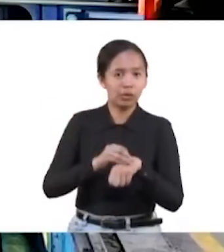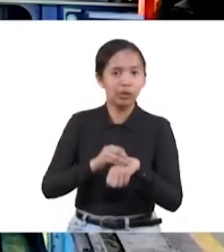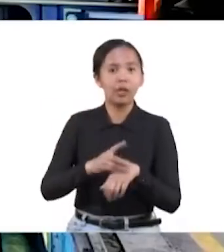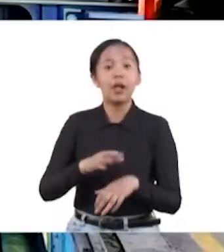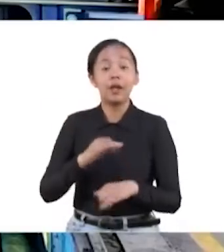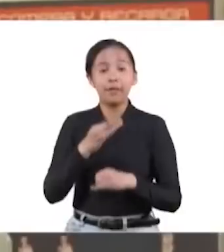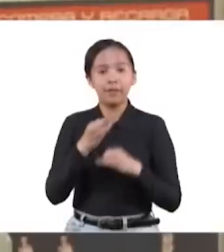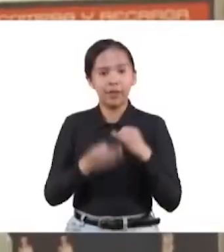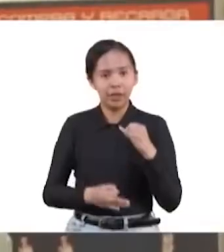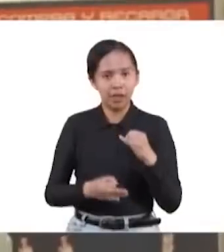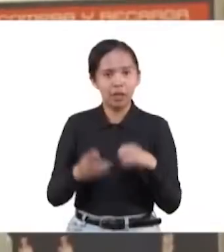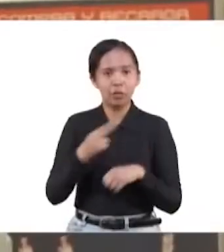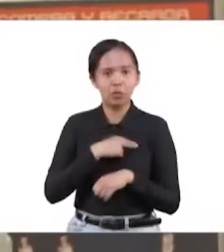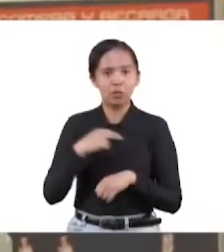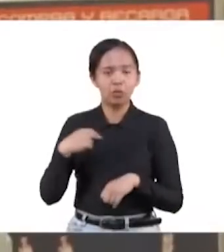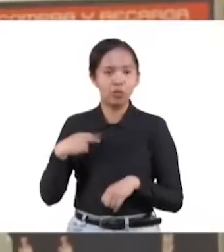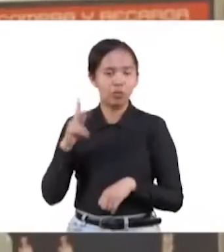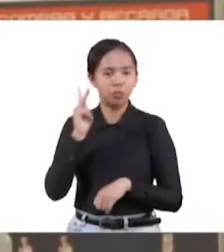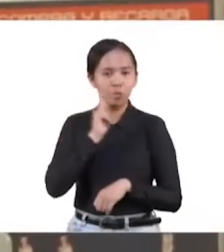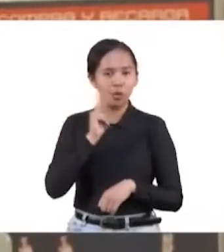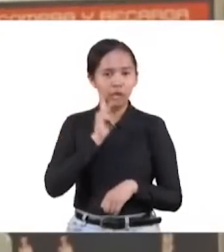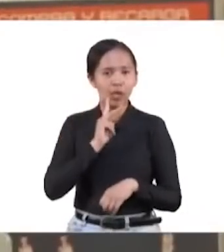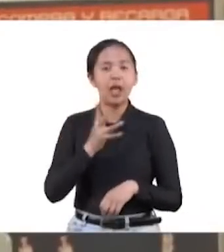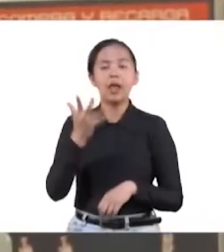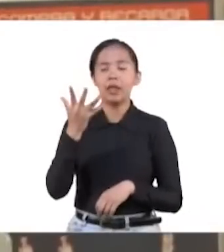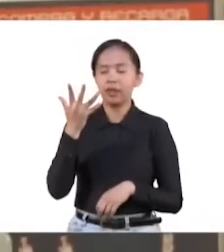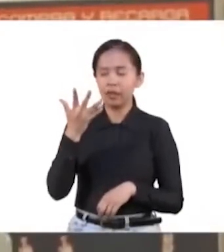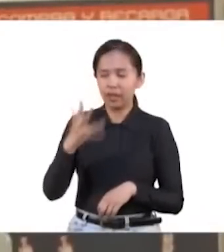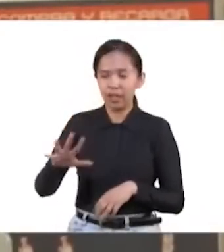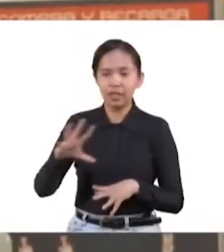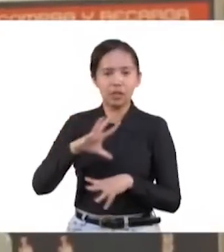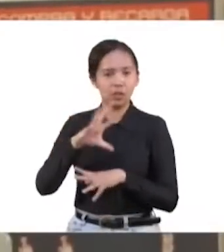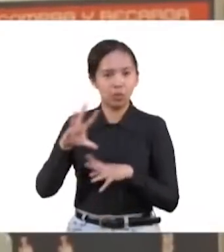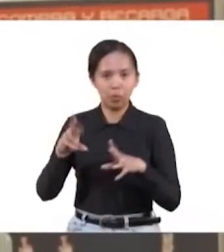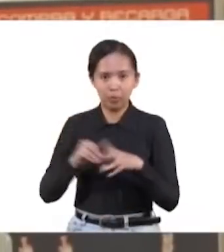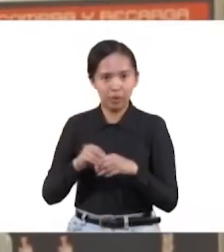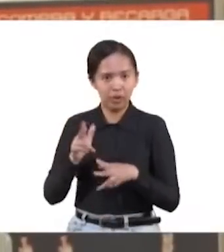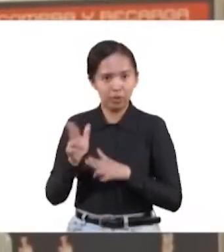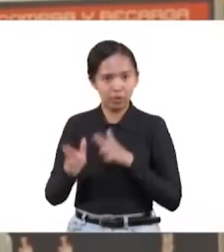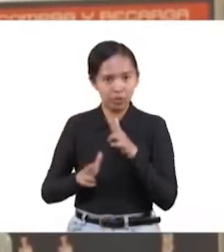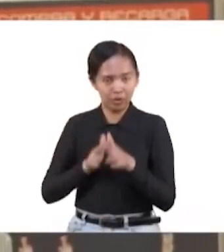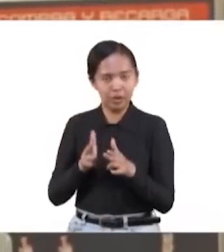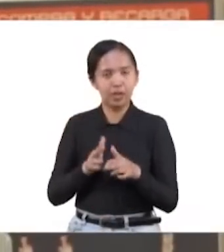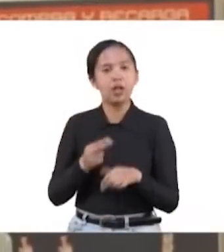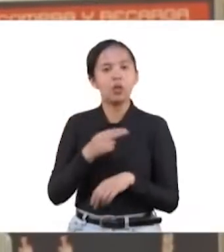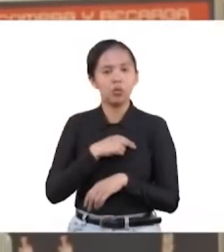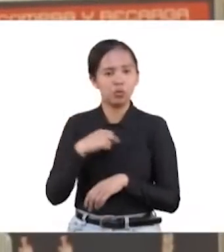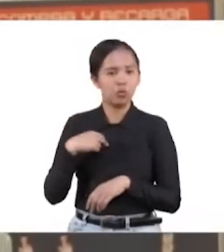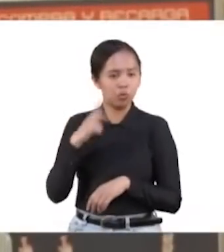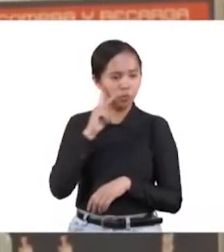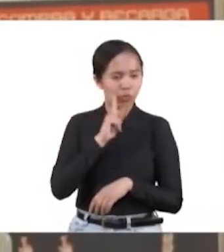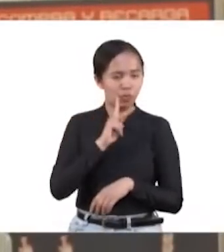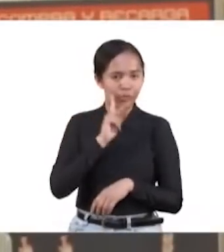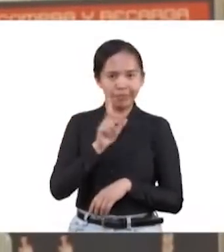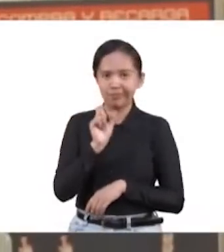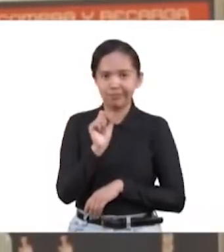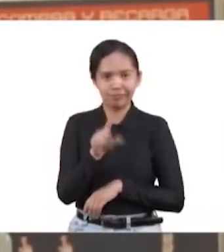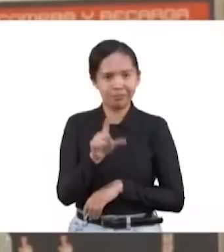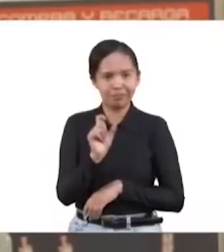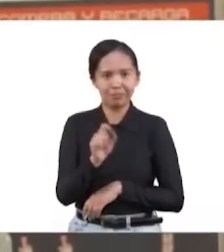finalmente iniciaremos prueba en vacío con los 10 trenes y equipados con el nuevo sistema de control y seguimiento de